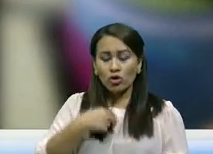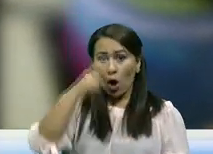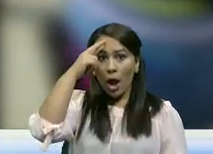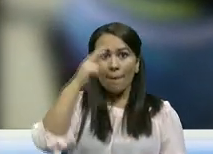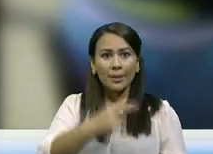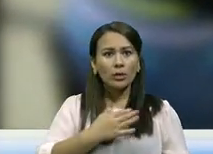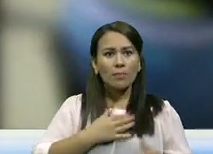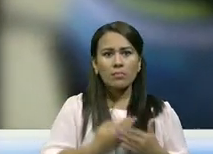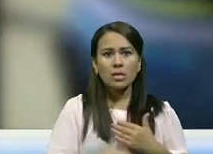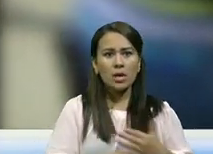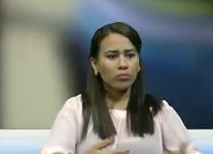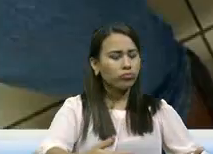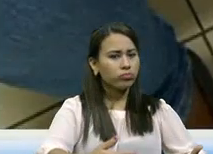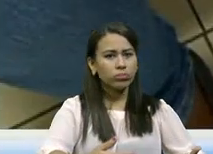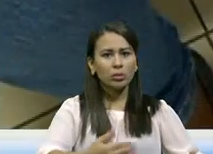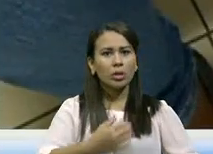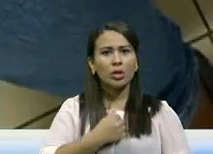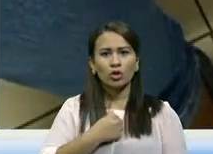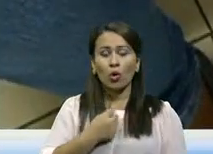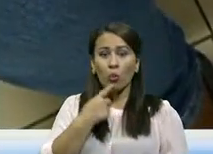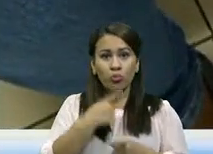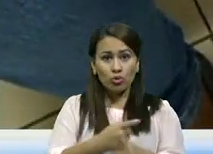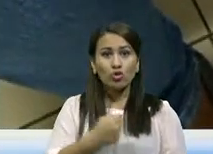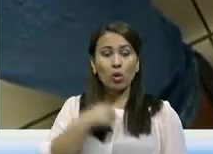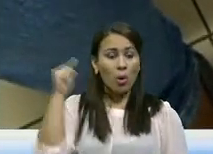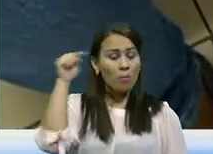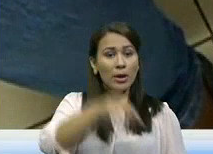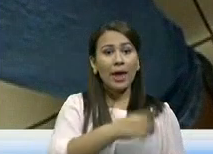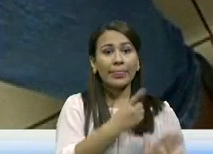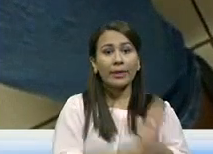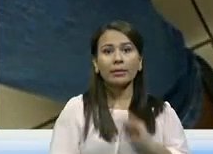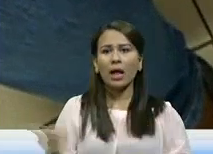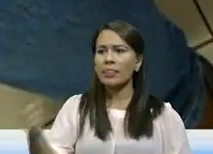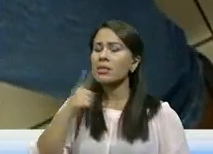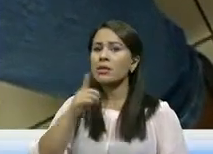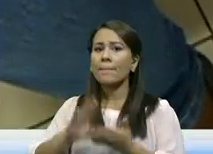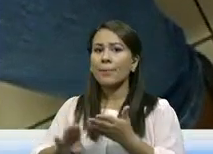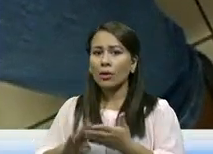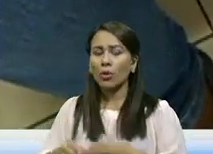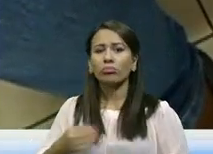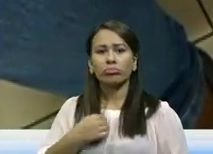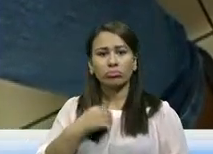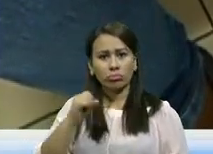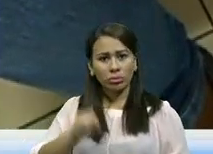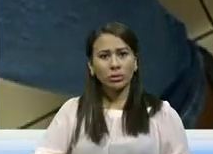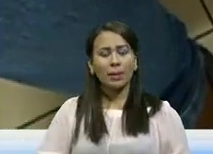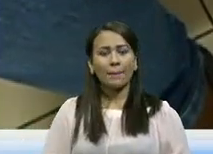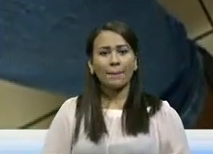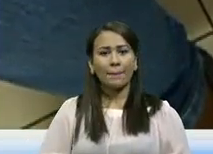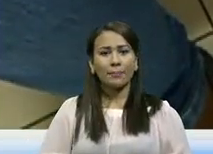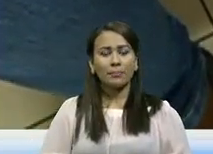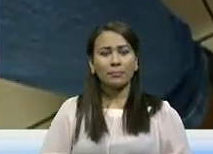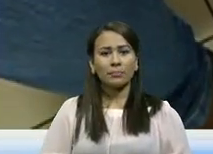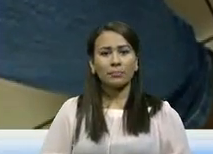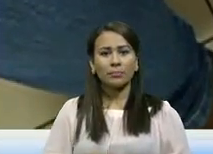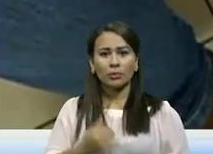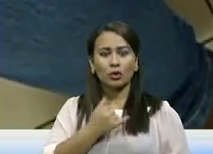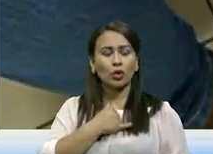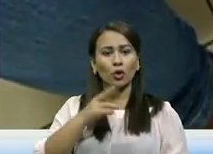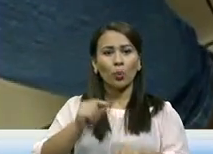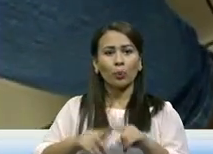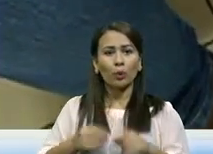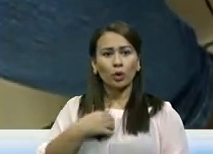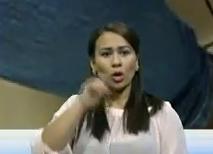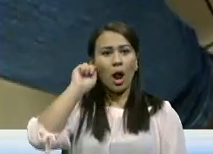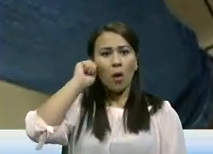yo solamente tengo madre, yo no tengo padre. Y ahí él ahora me dice, perdóname, y yo, perdóname, que lo perdone Dios, porque yo no lo voy a